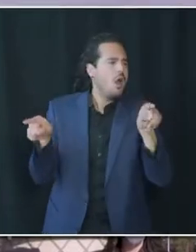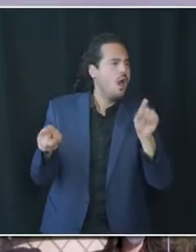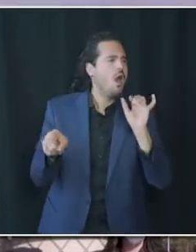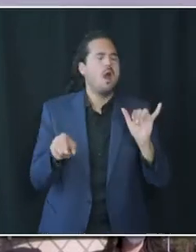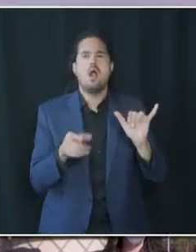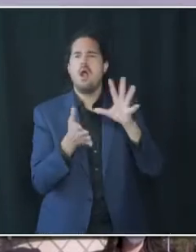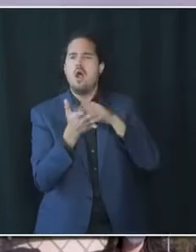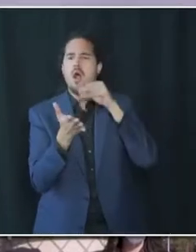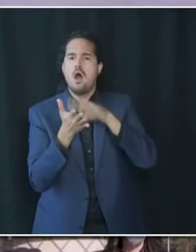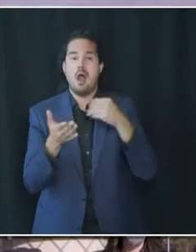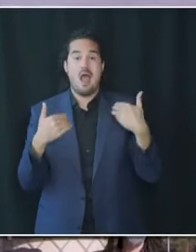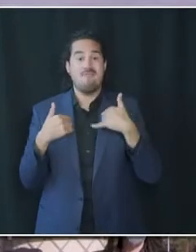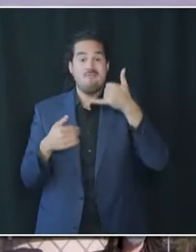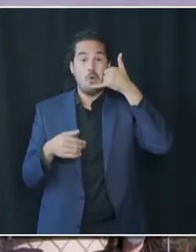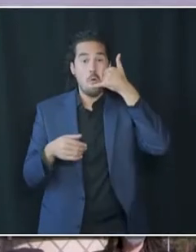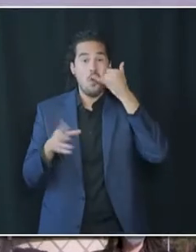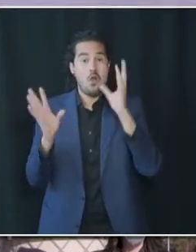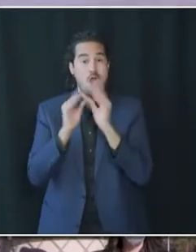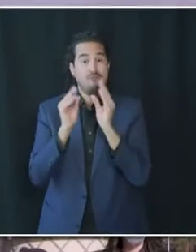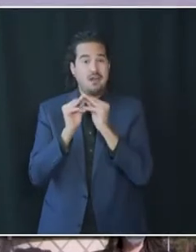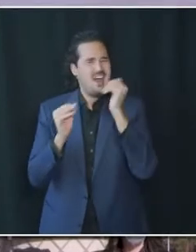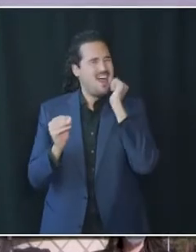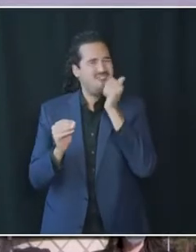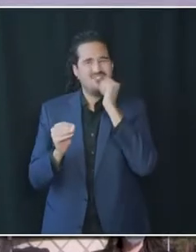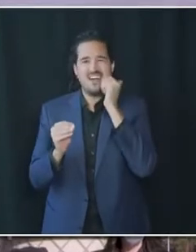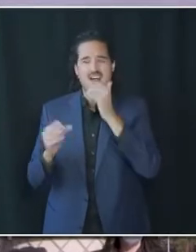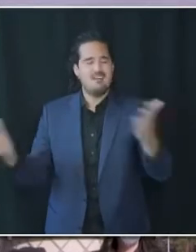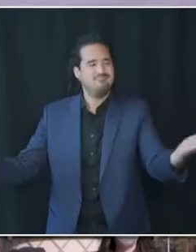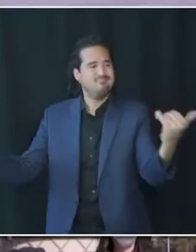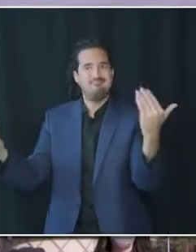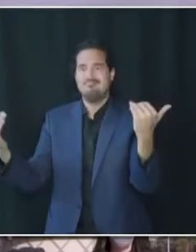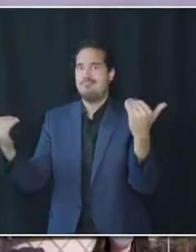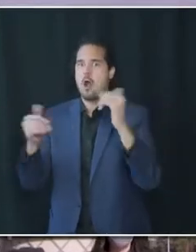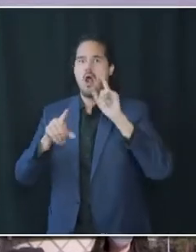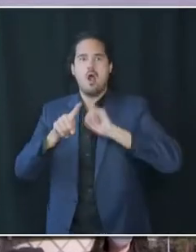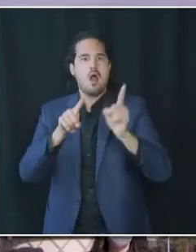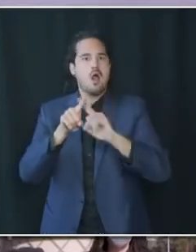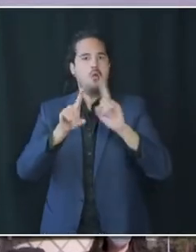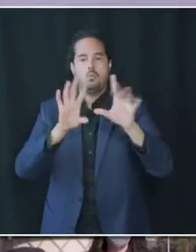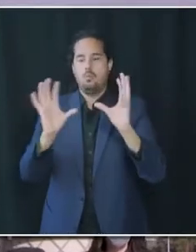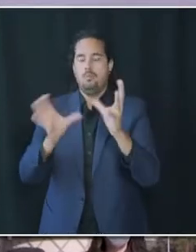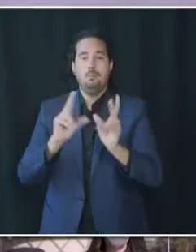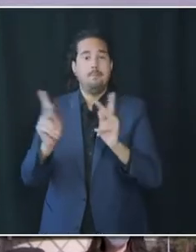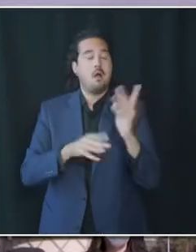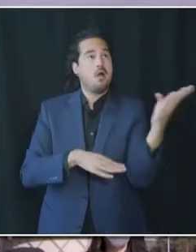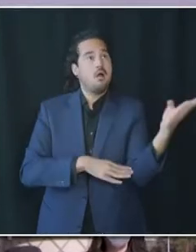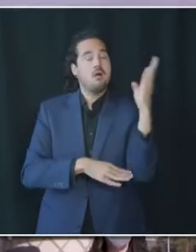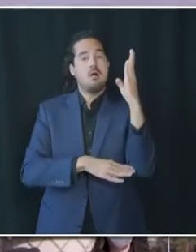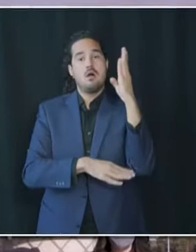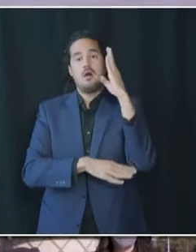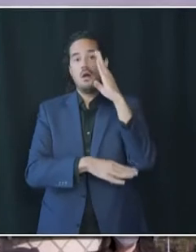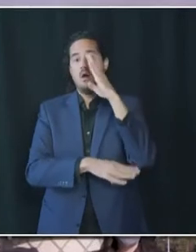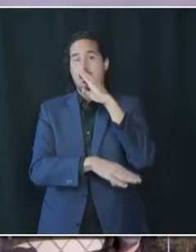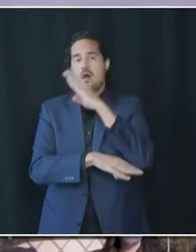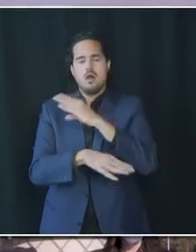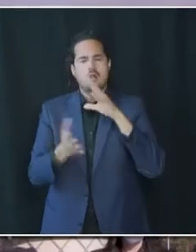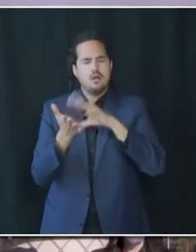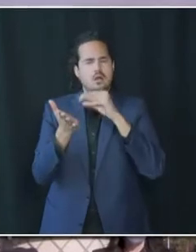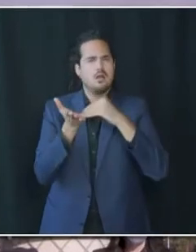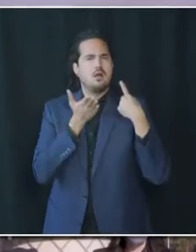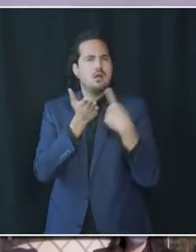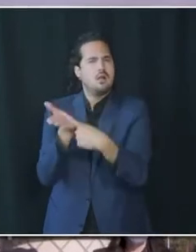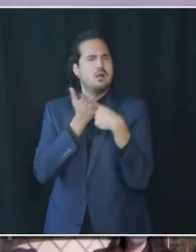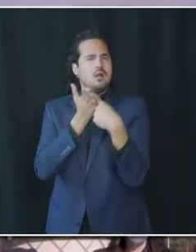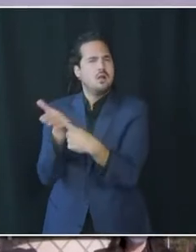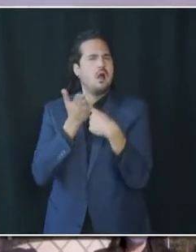todo lo que hemos aprendido en el transcurso del día para mejorar en cuanto a los hay dos demandas